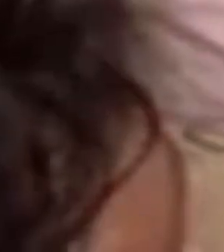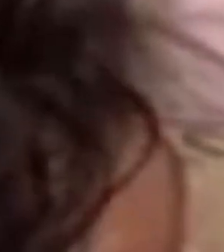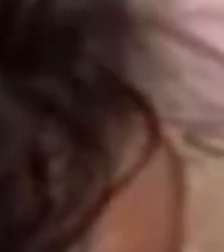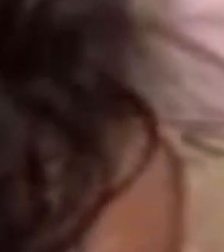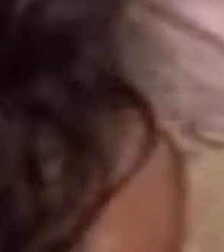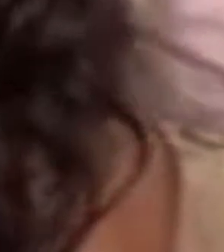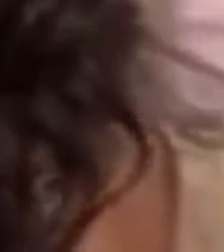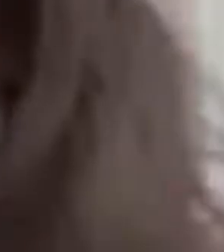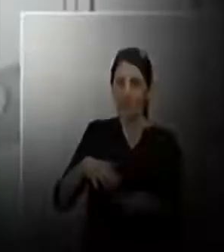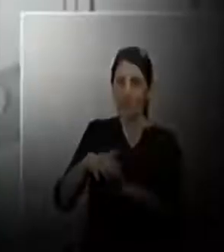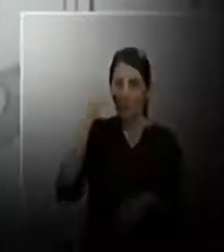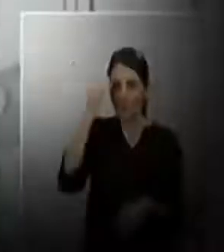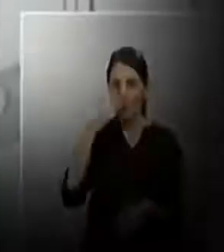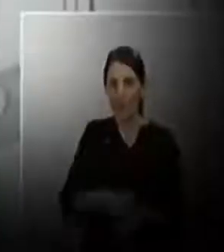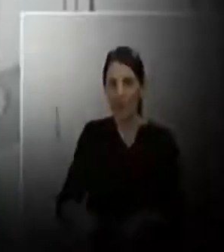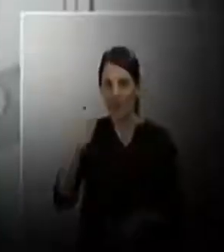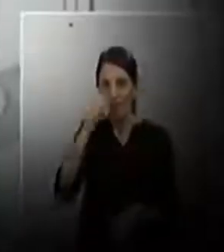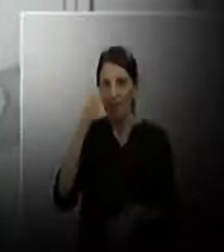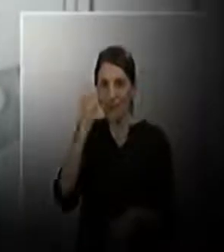Sí, seguro.